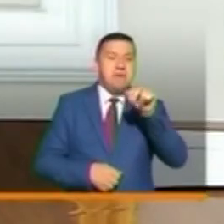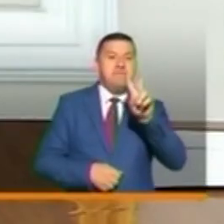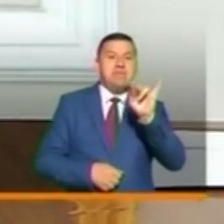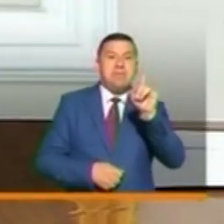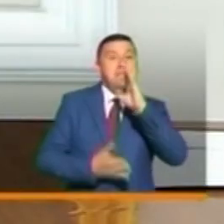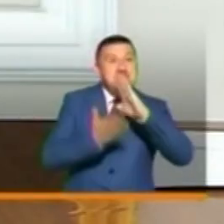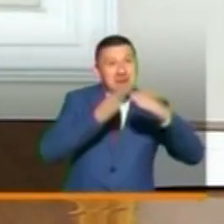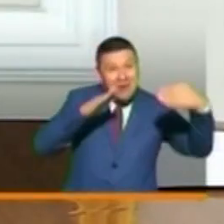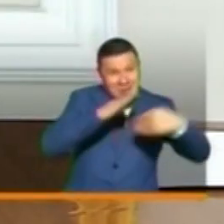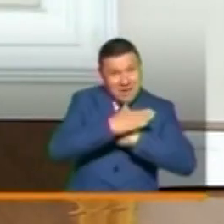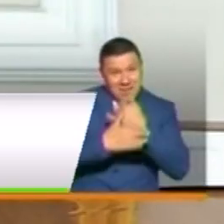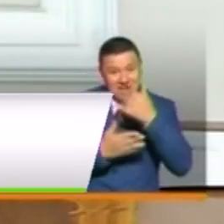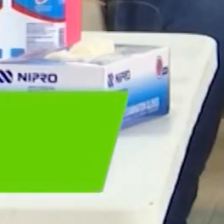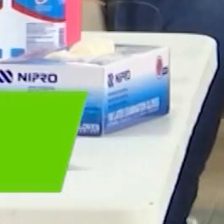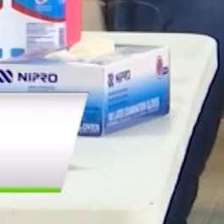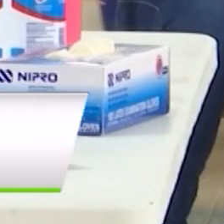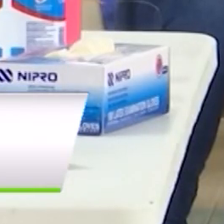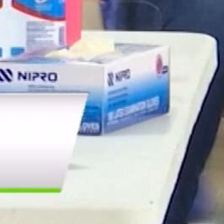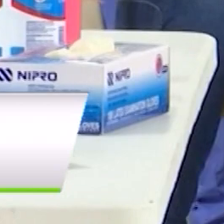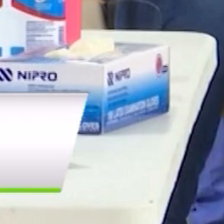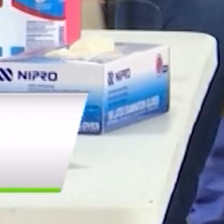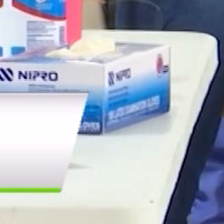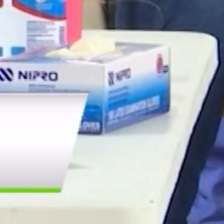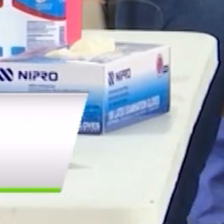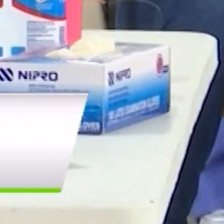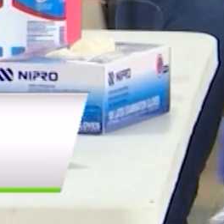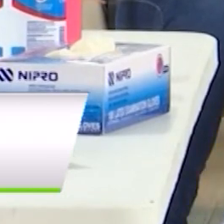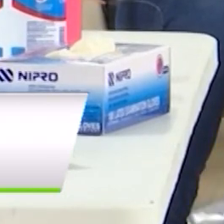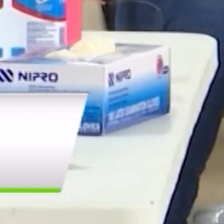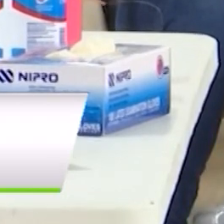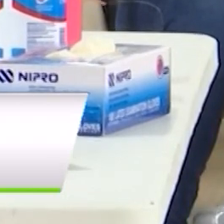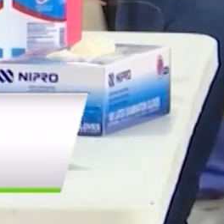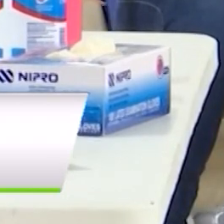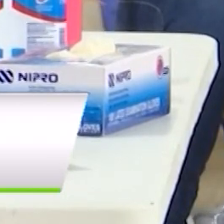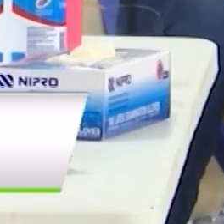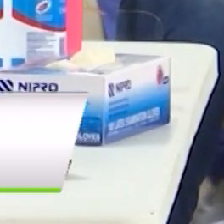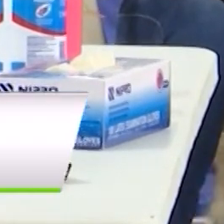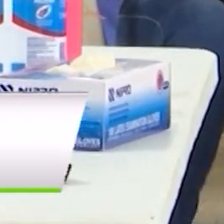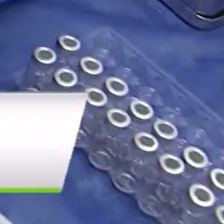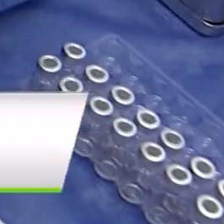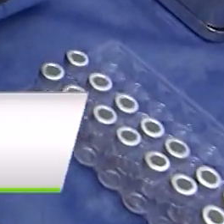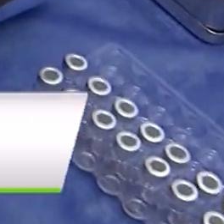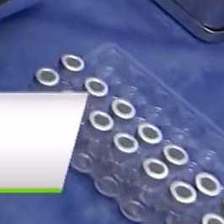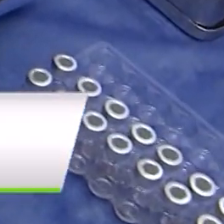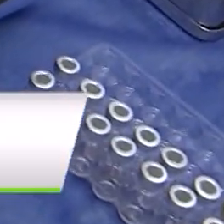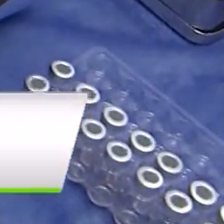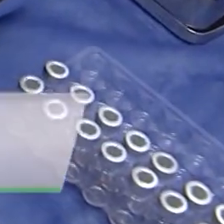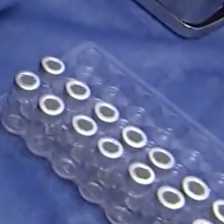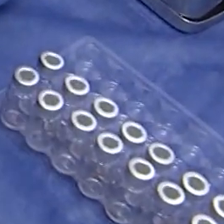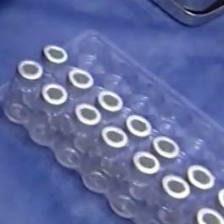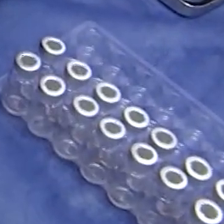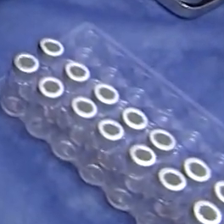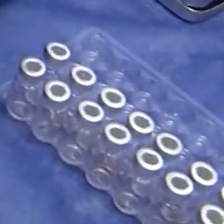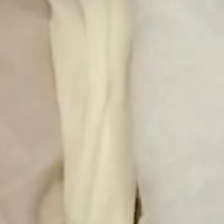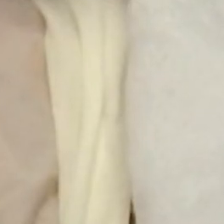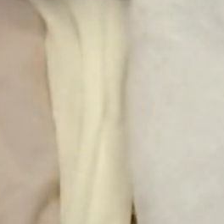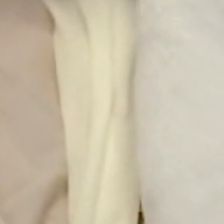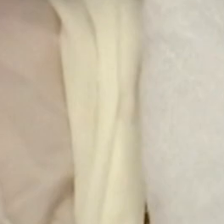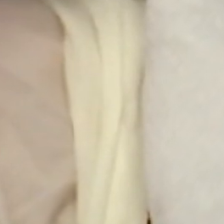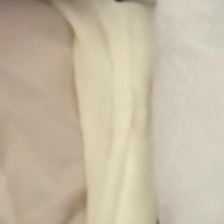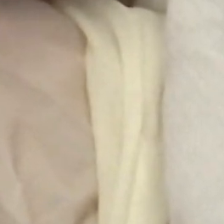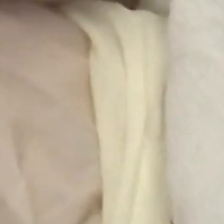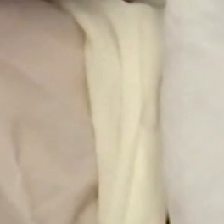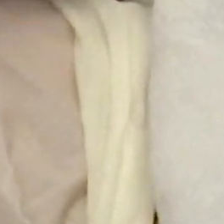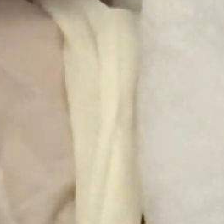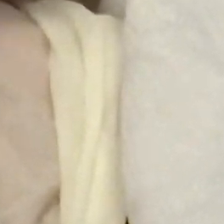las indicaciones que dio el mandatario para que los privados puedan acceder a la vacuna es que la misma debe estar autorizada por el INVIMA y la aplicación